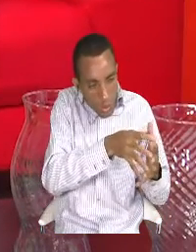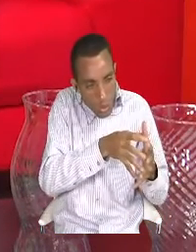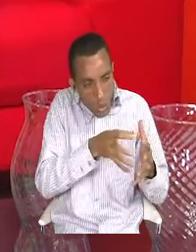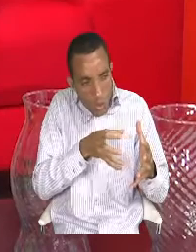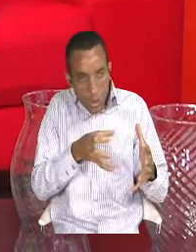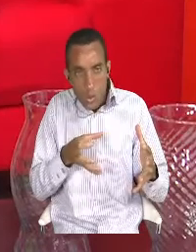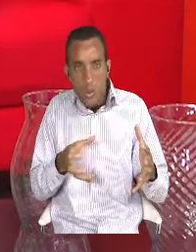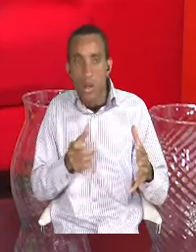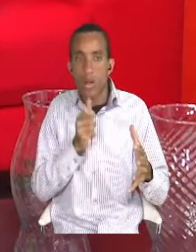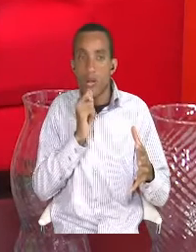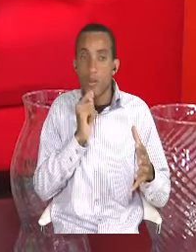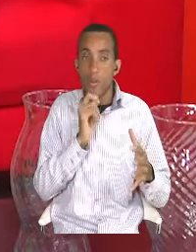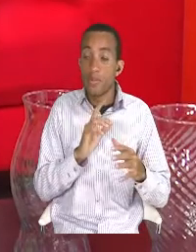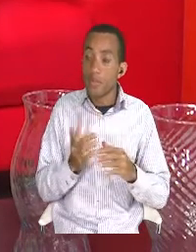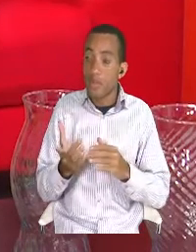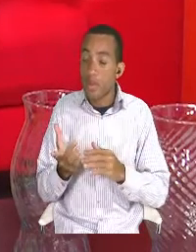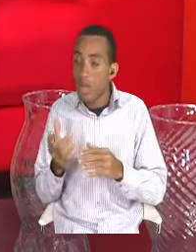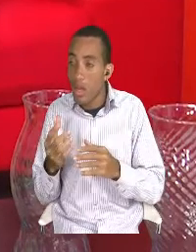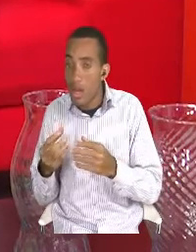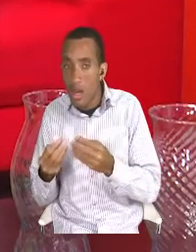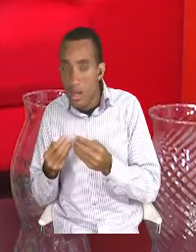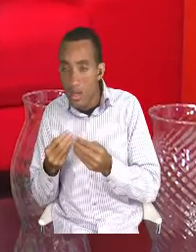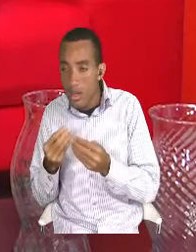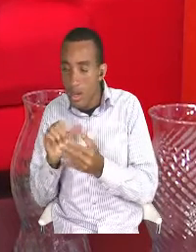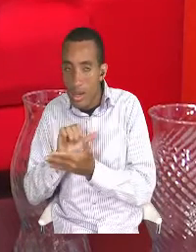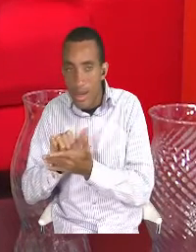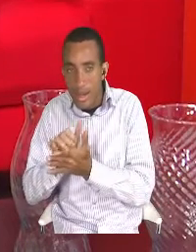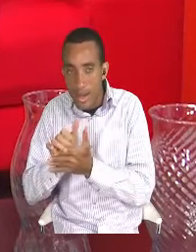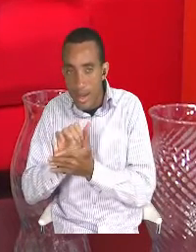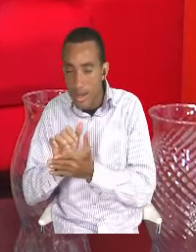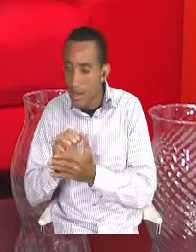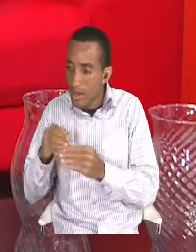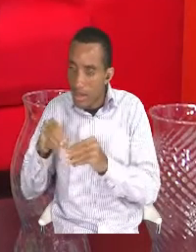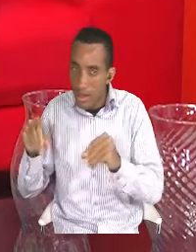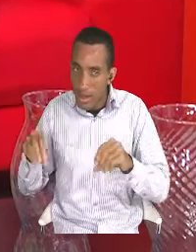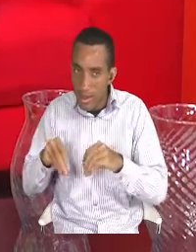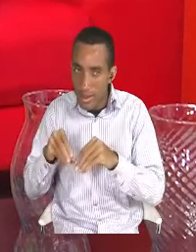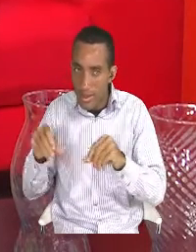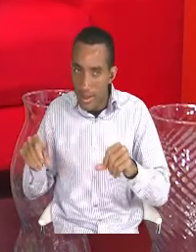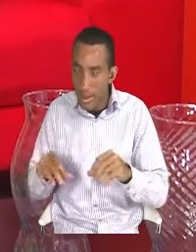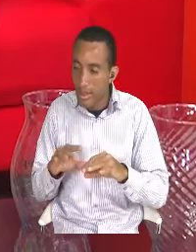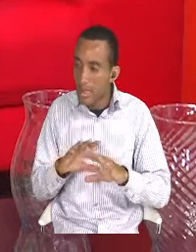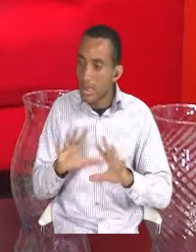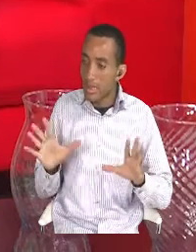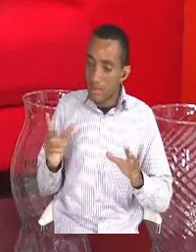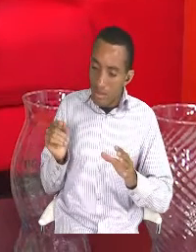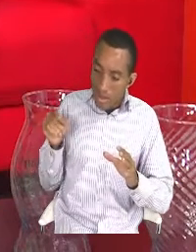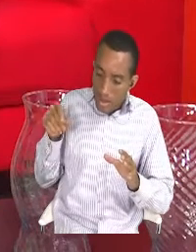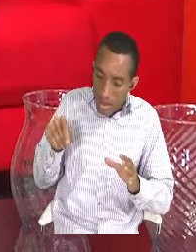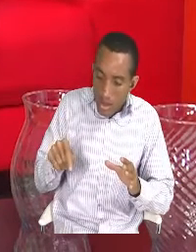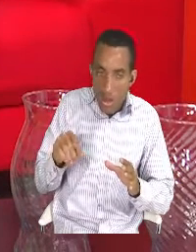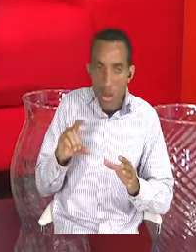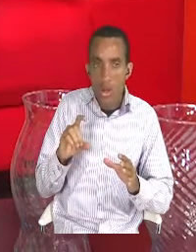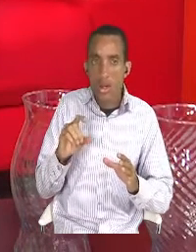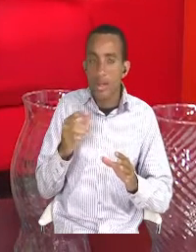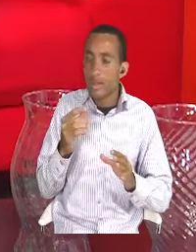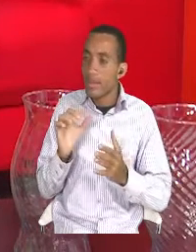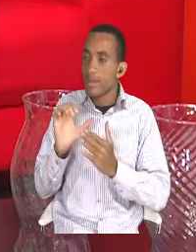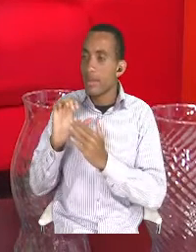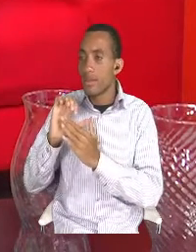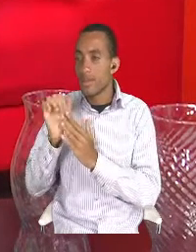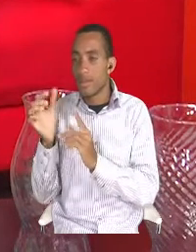no utilizamos harinas refinadas, utilizamos harinas integrales, harinas sin gluten, que son los que no tienen trigo, trigo